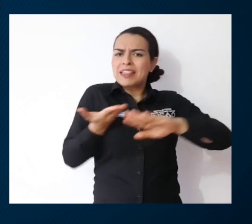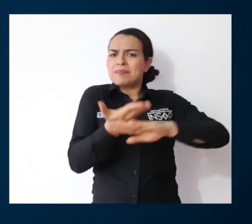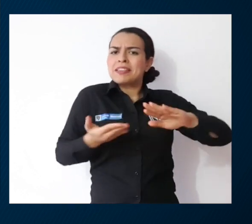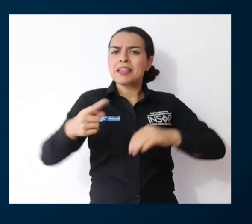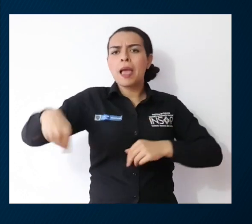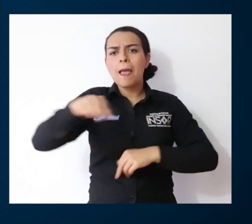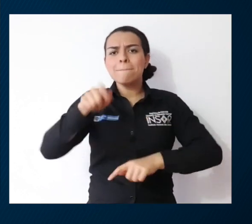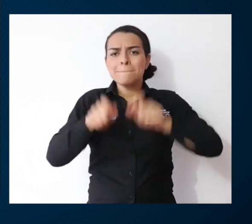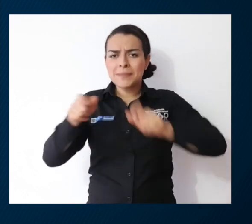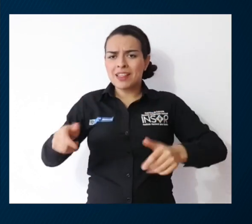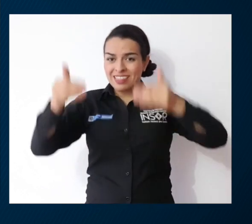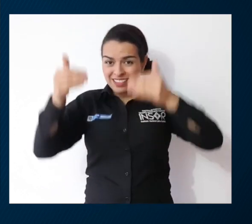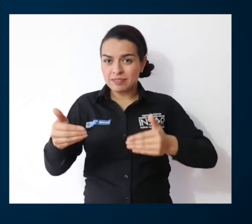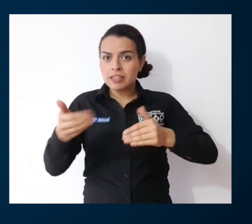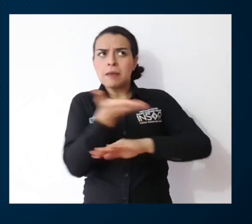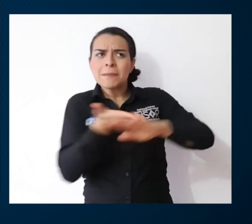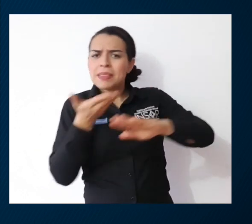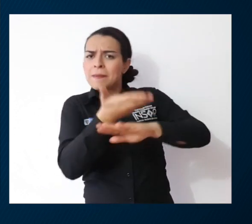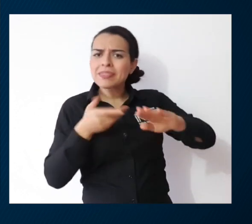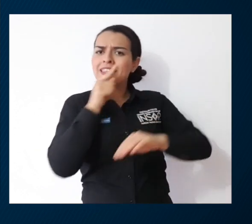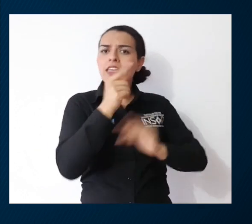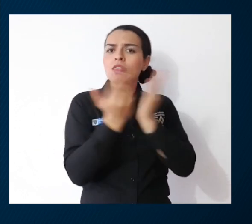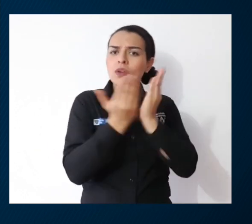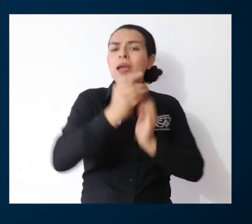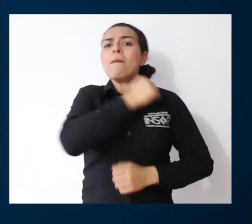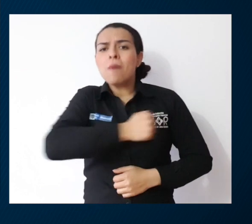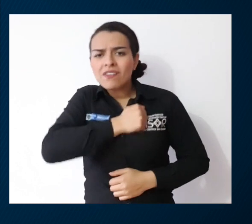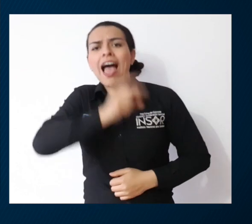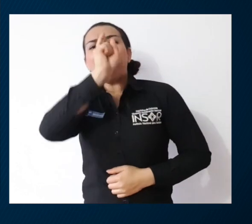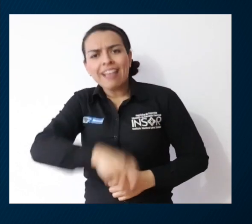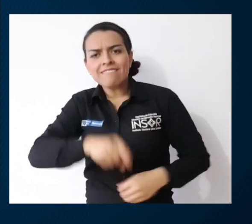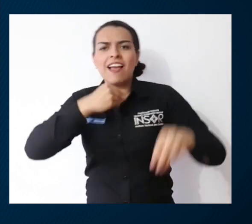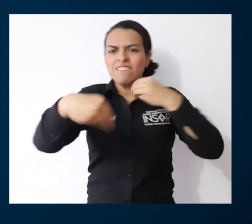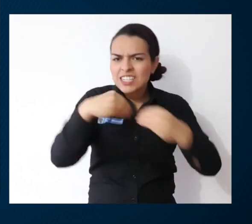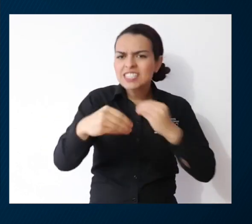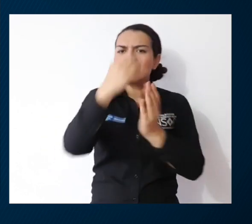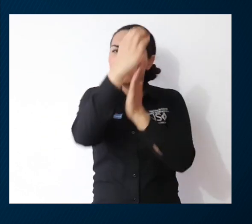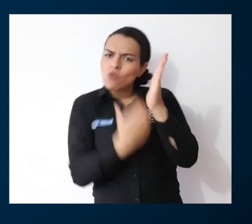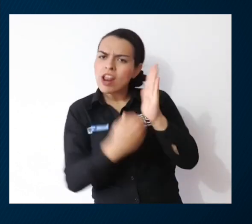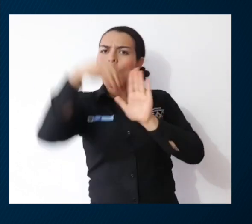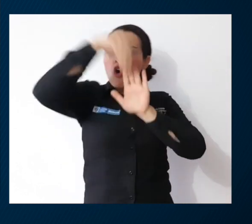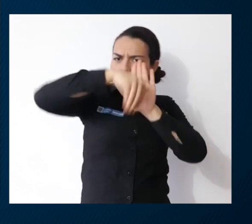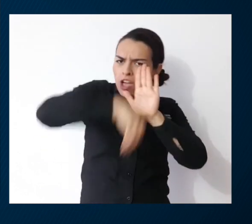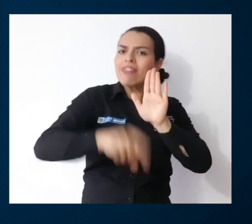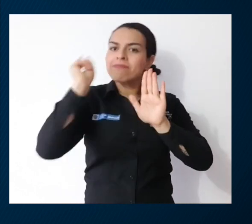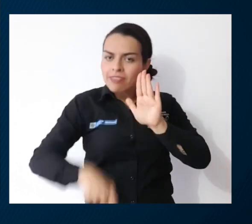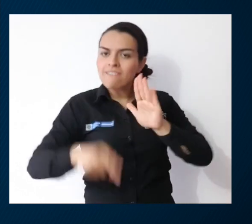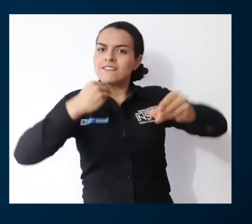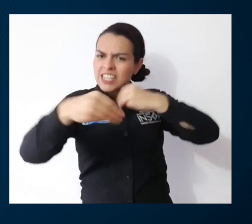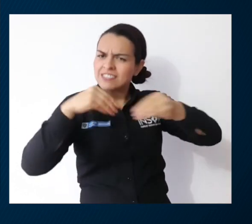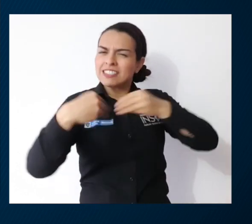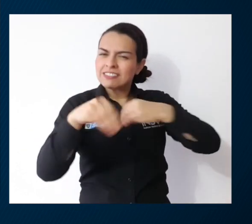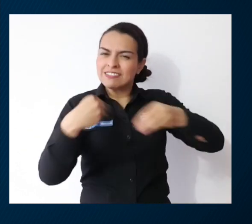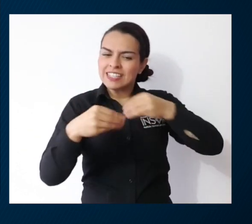con discapacidad han hecho del sistema educativo. Flexibilizar los contenidos y el currículo que parecían